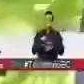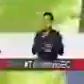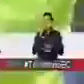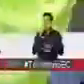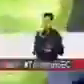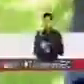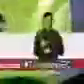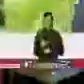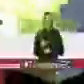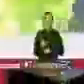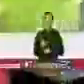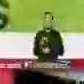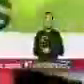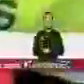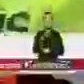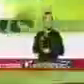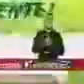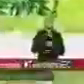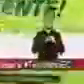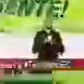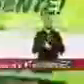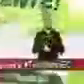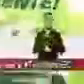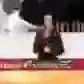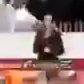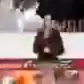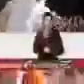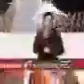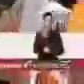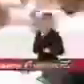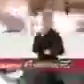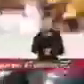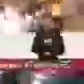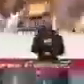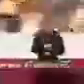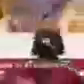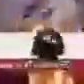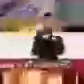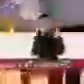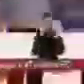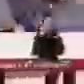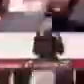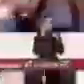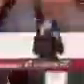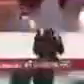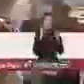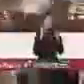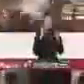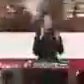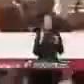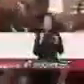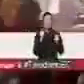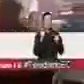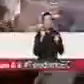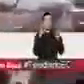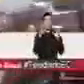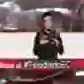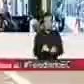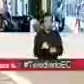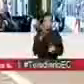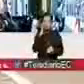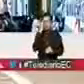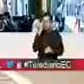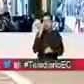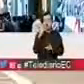corresponde. En julio del 2012, el CNE habilitó un link para verificar esta información, pero a las pocas horas fue desactivado,